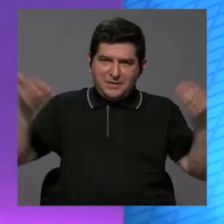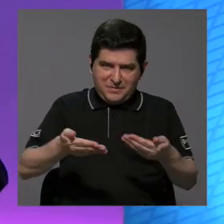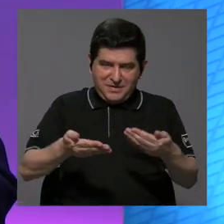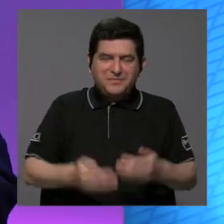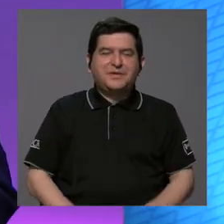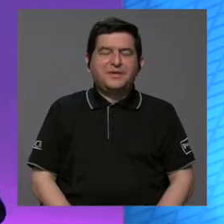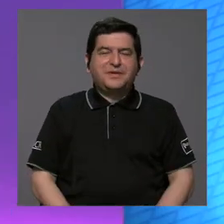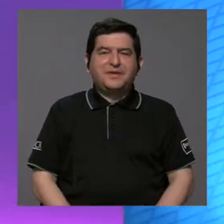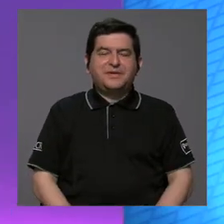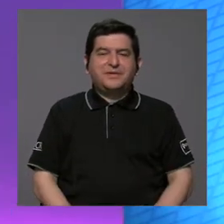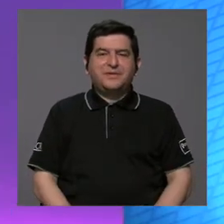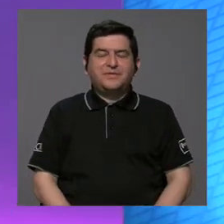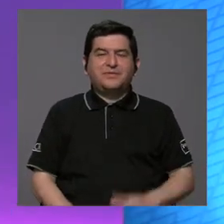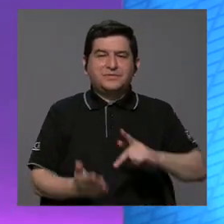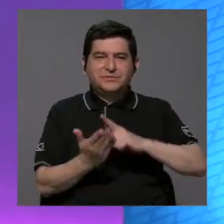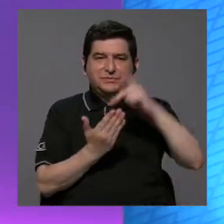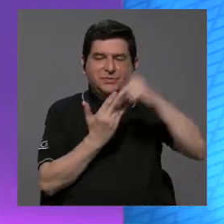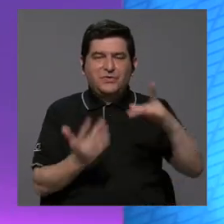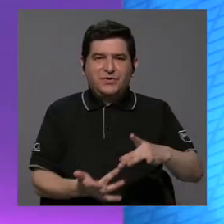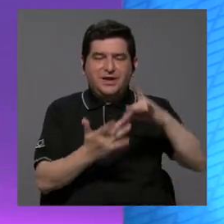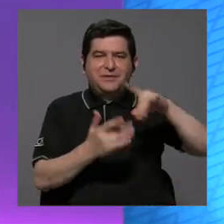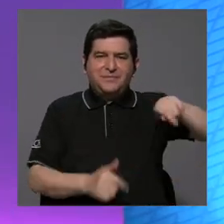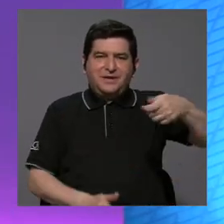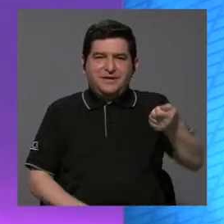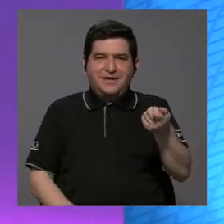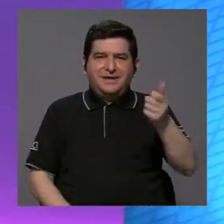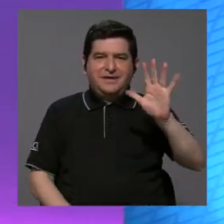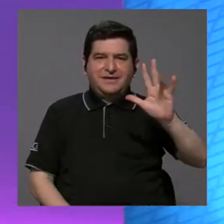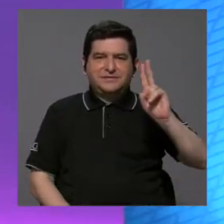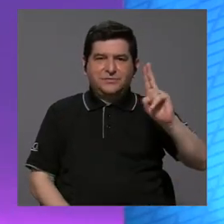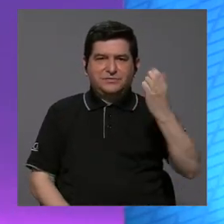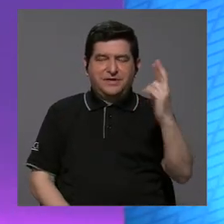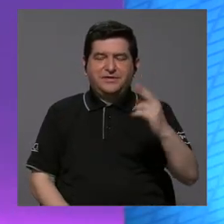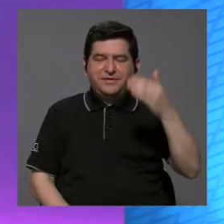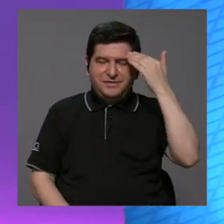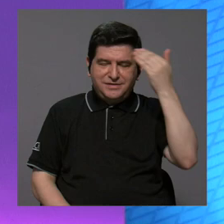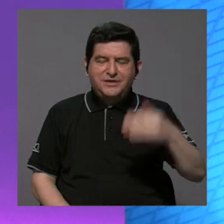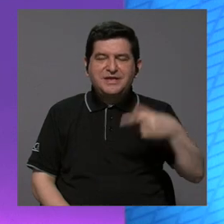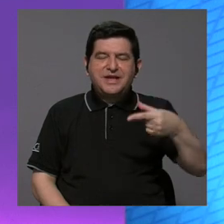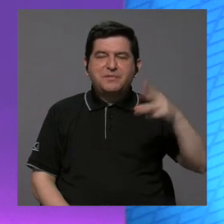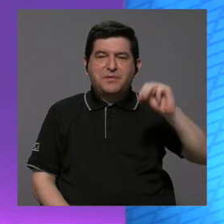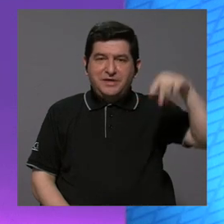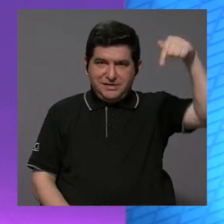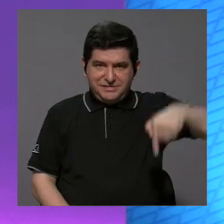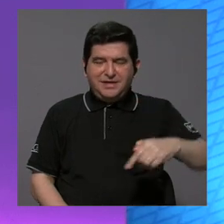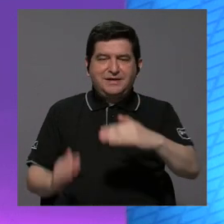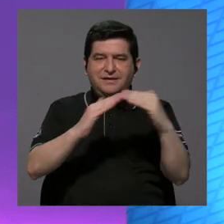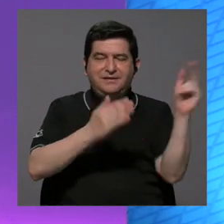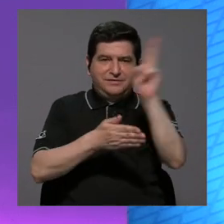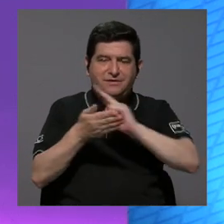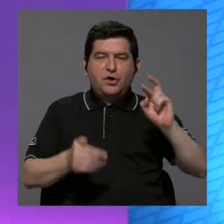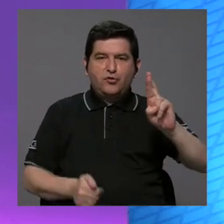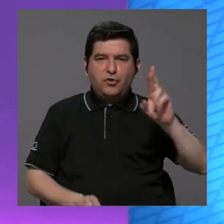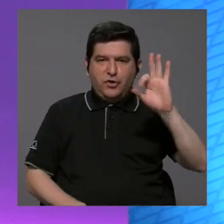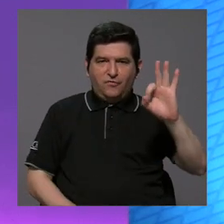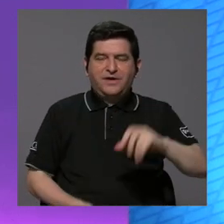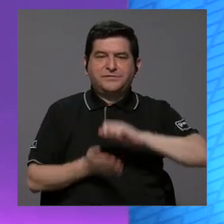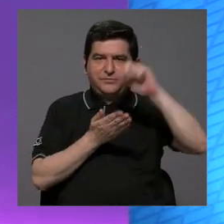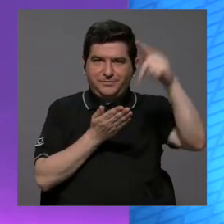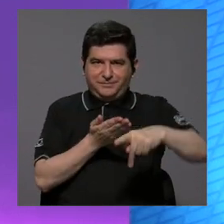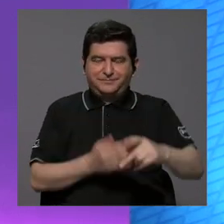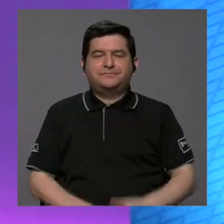bienvenidos bienvenidas especiales 15 ucr Les saluda Guillermo Madrid acá desde el Campos Rodrigo facio